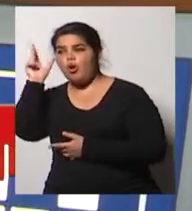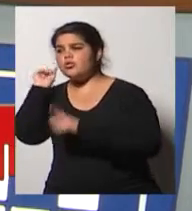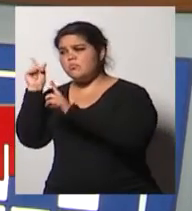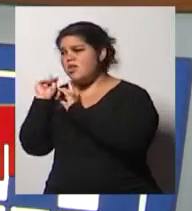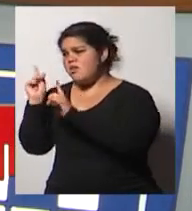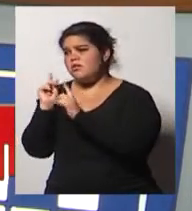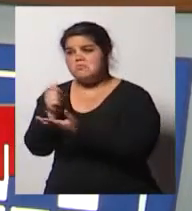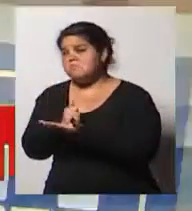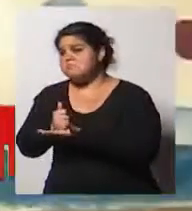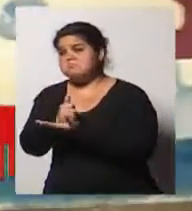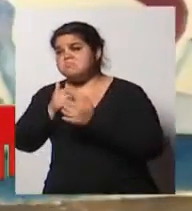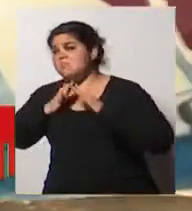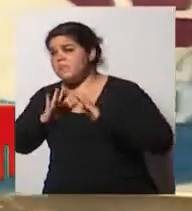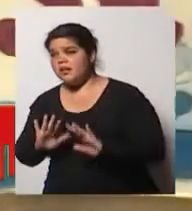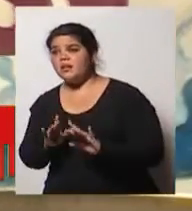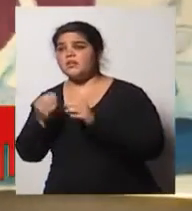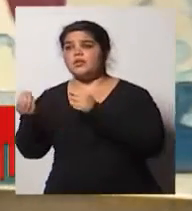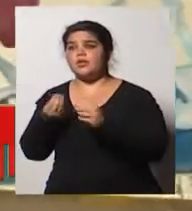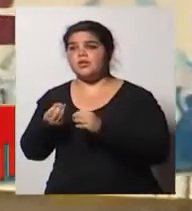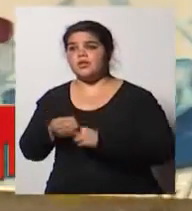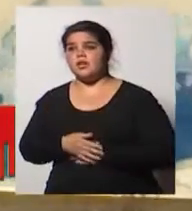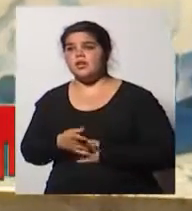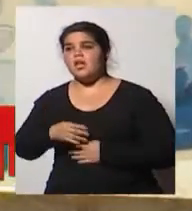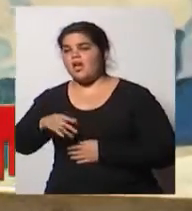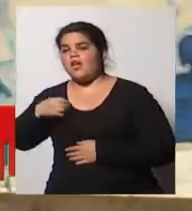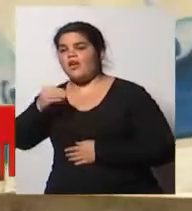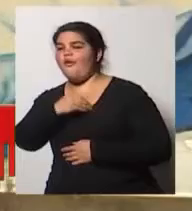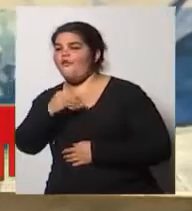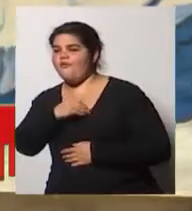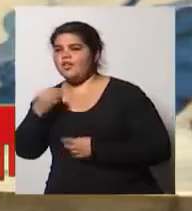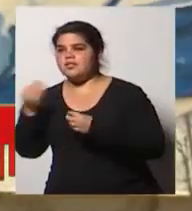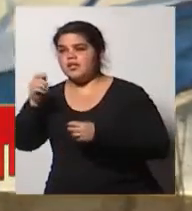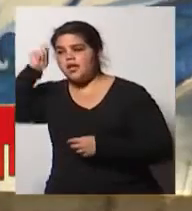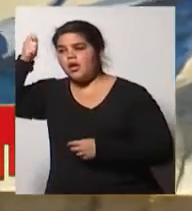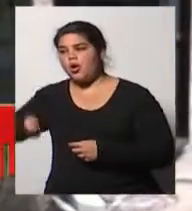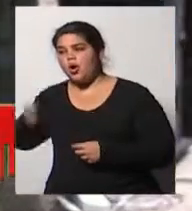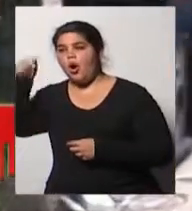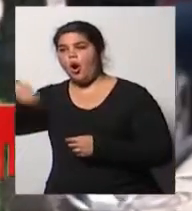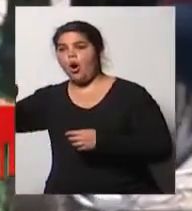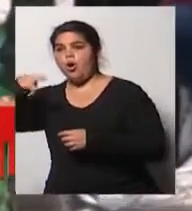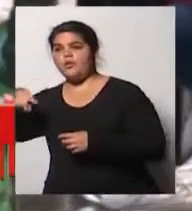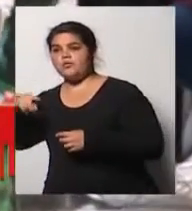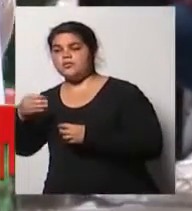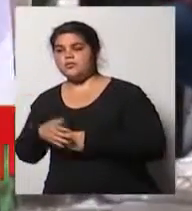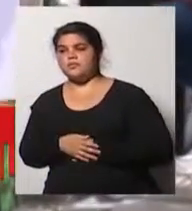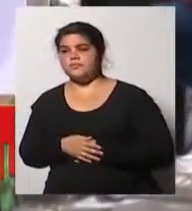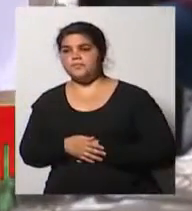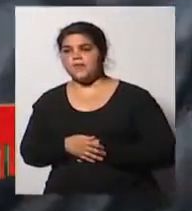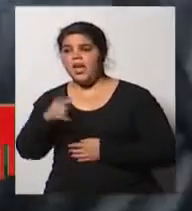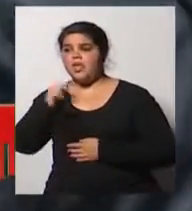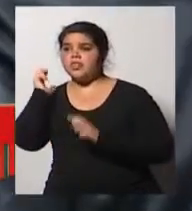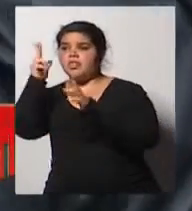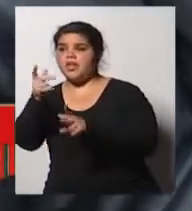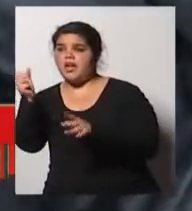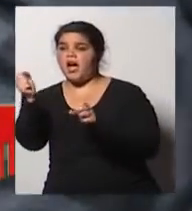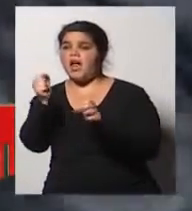con paciencia y con moderado optimismo que la Corte falle a derecho solamente y diga si la ley es constitucional o